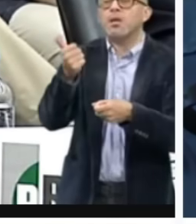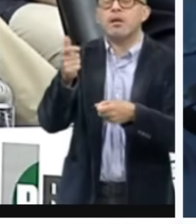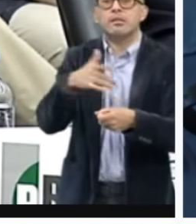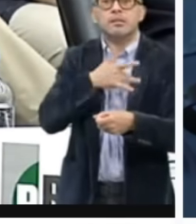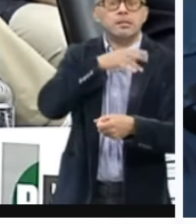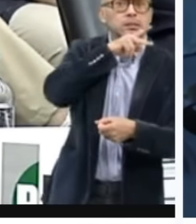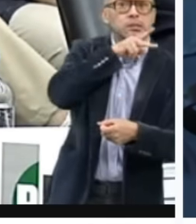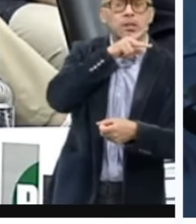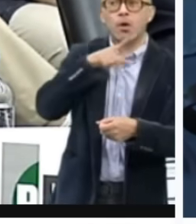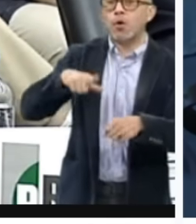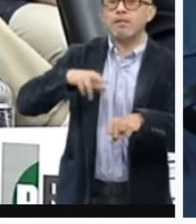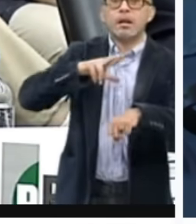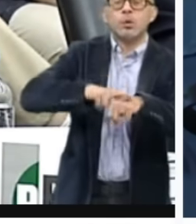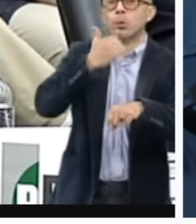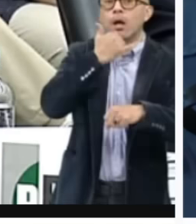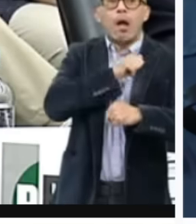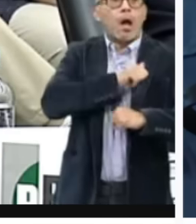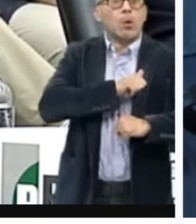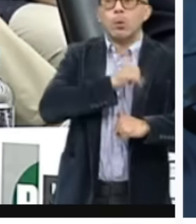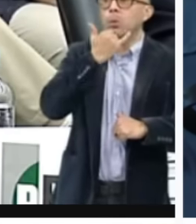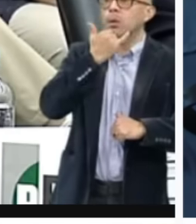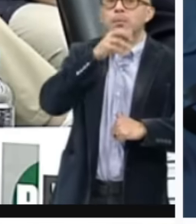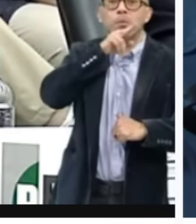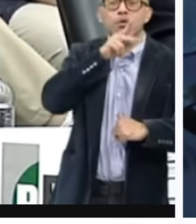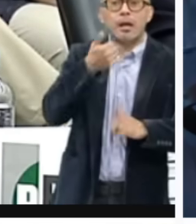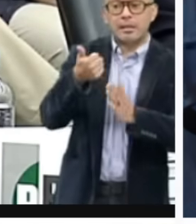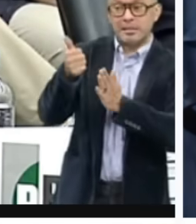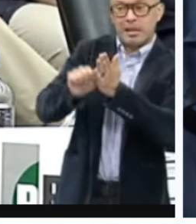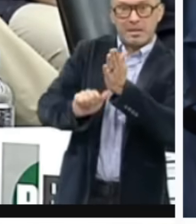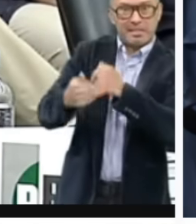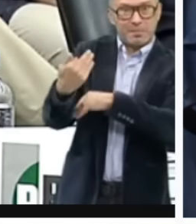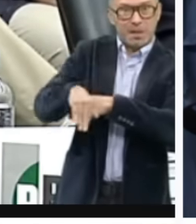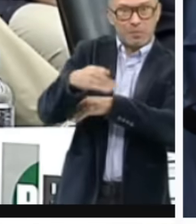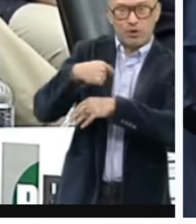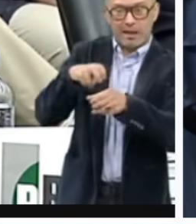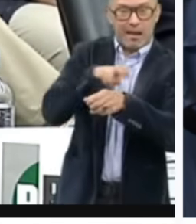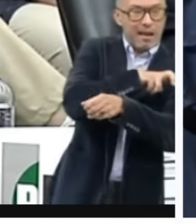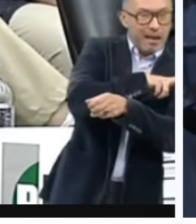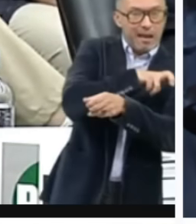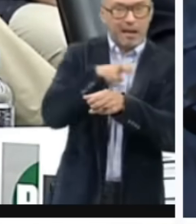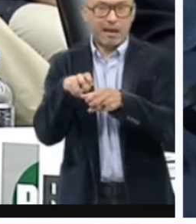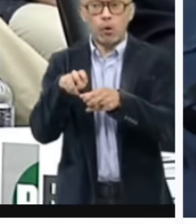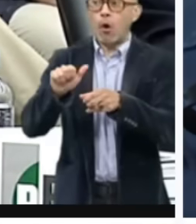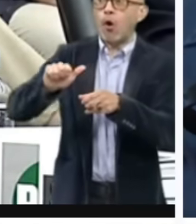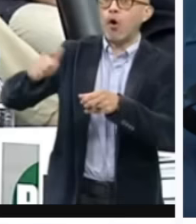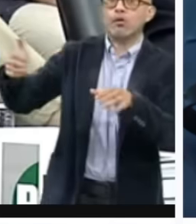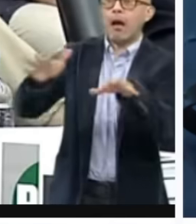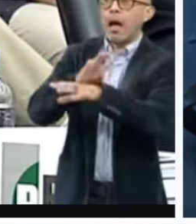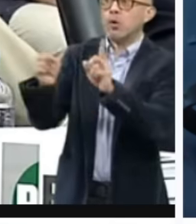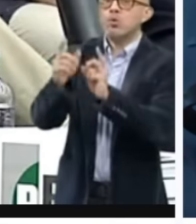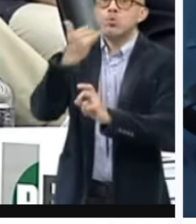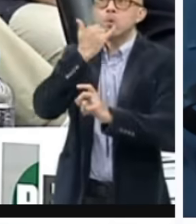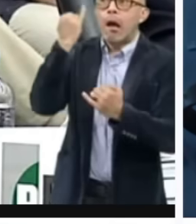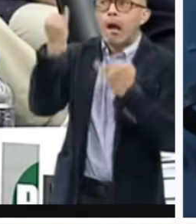dejar el cargo y dejar a alguien de encargado los 6 meses, pero claramente no es competencia de este instituto. Y